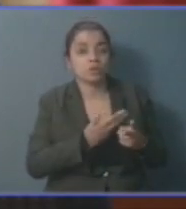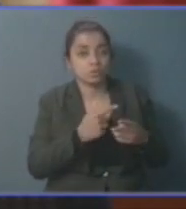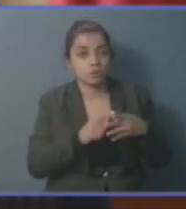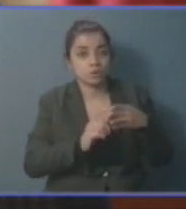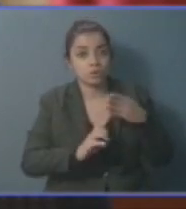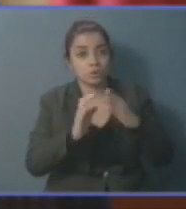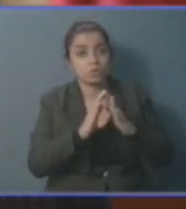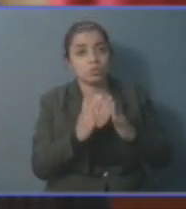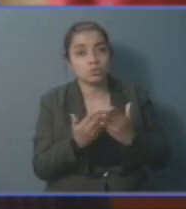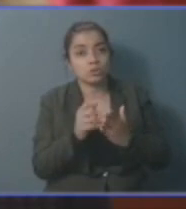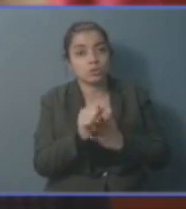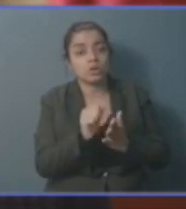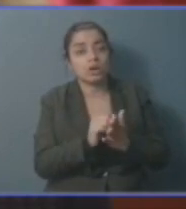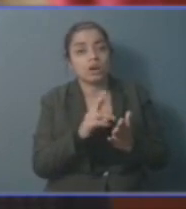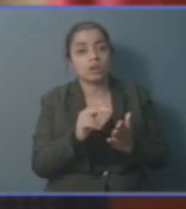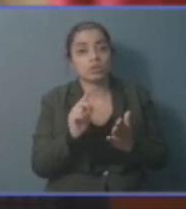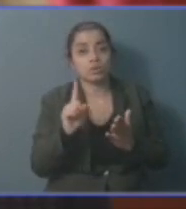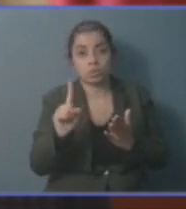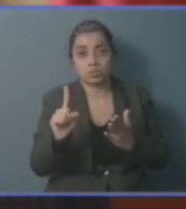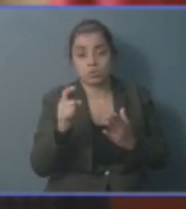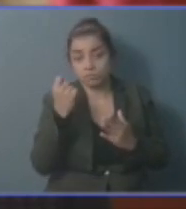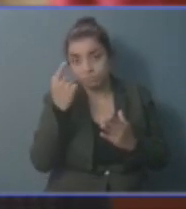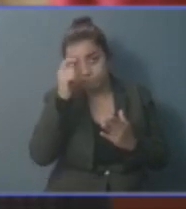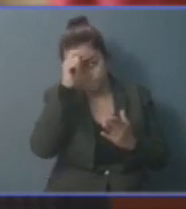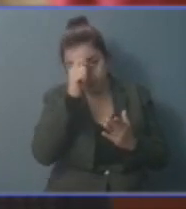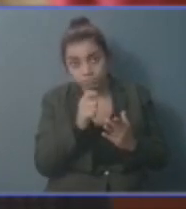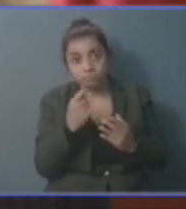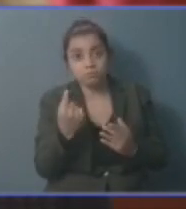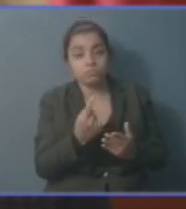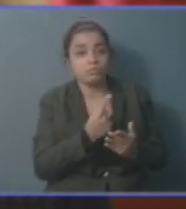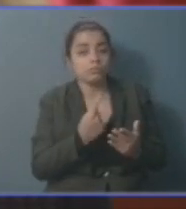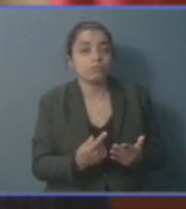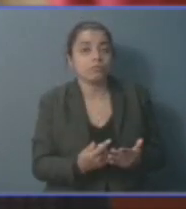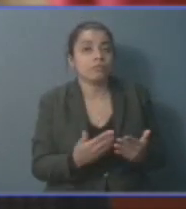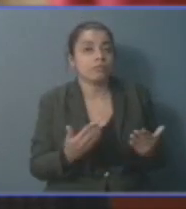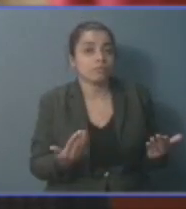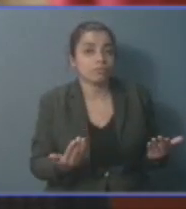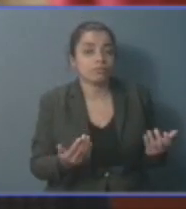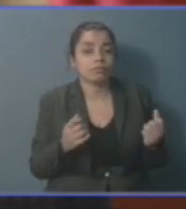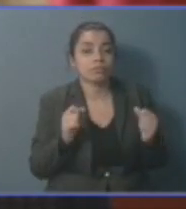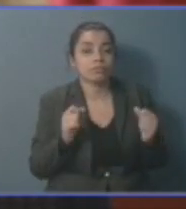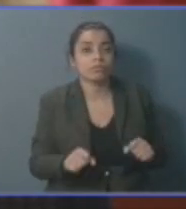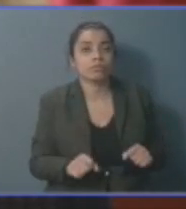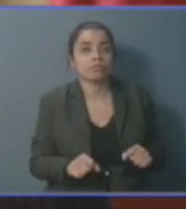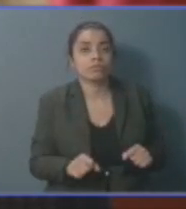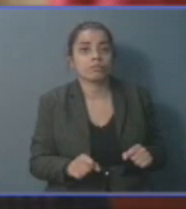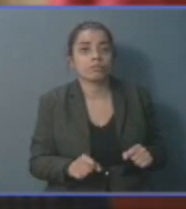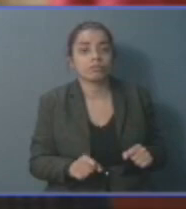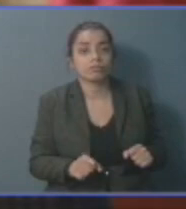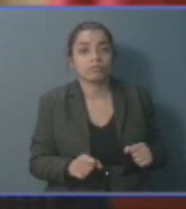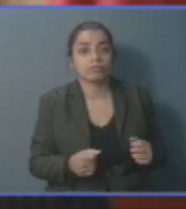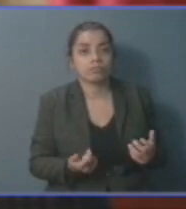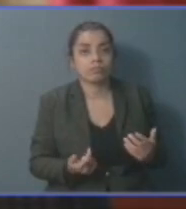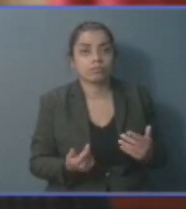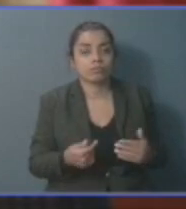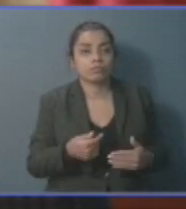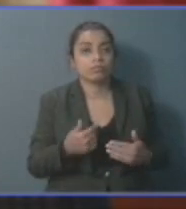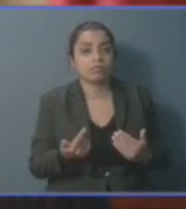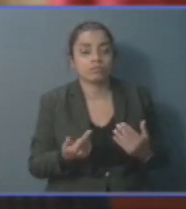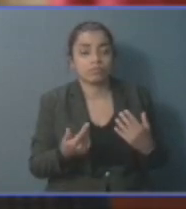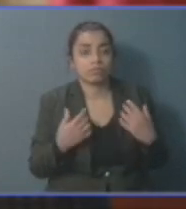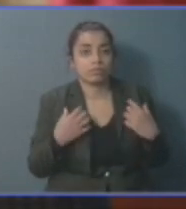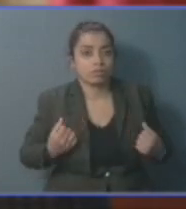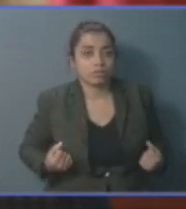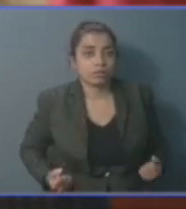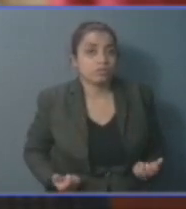Constitución, en su artículo 1, reconoce a la persona humana como el origen y el fin de la actividad del